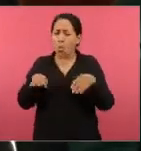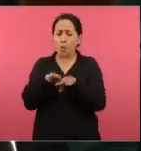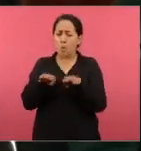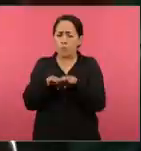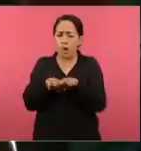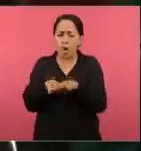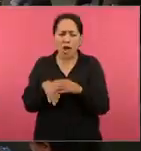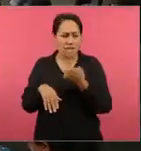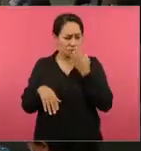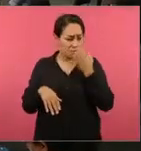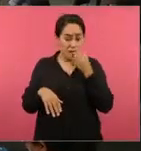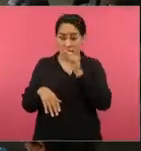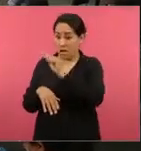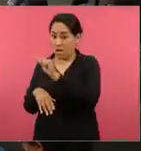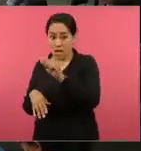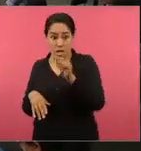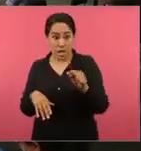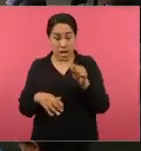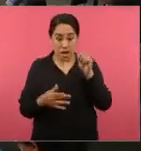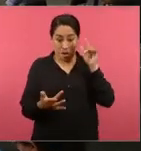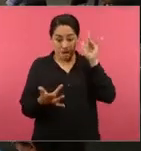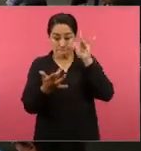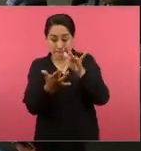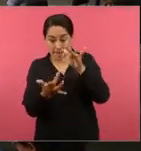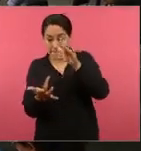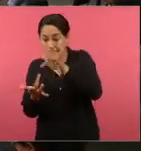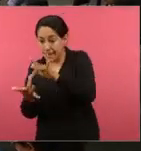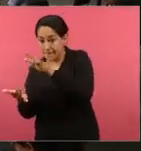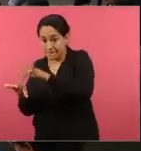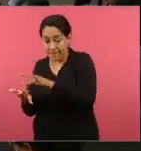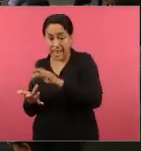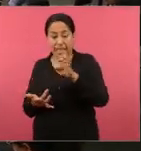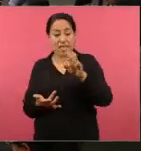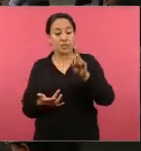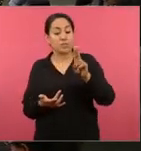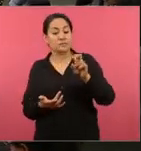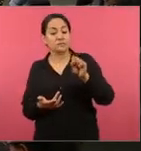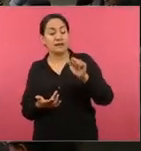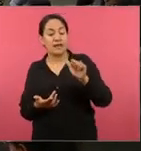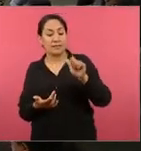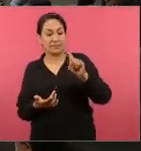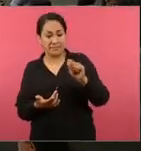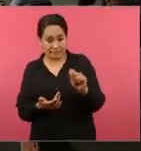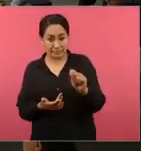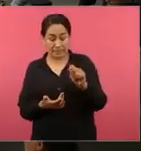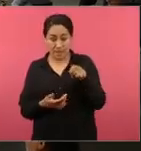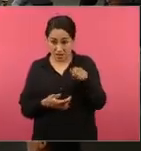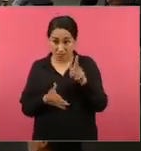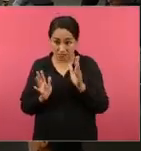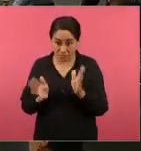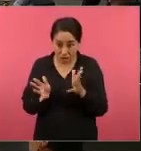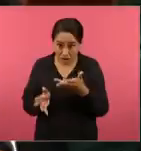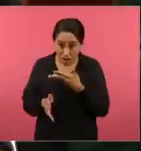reconectado a esta red EduSat? Y también mencionaba